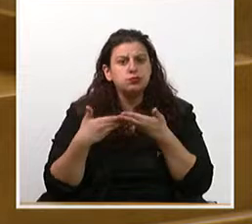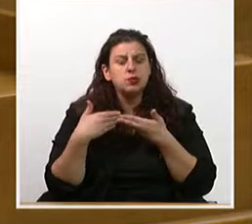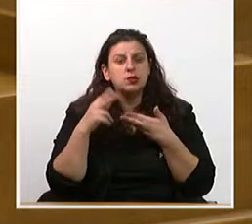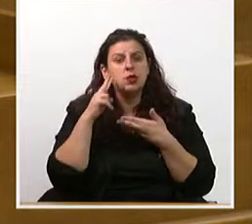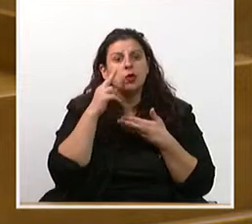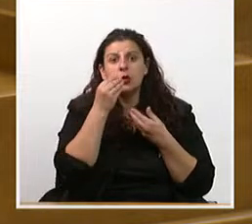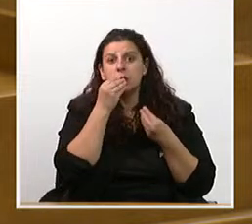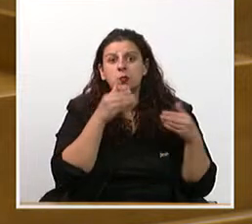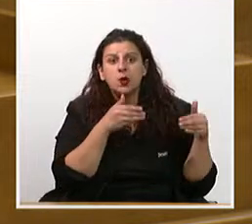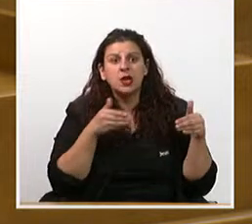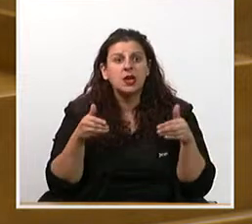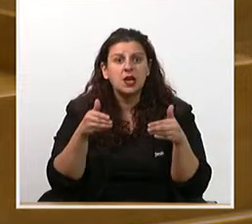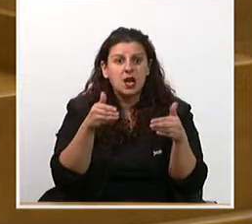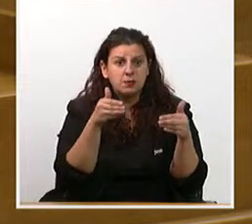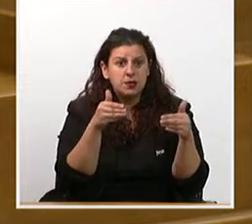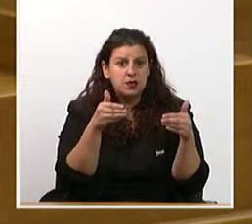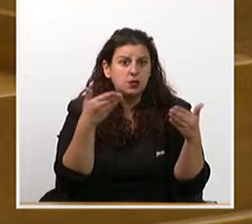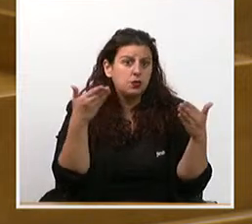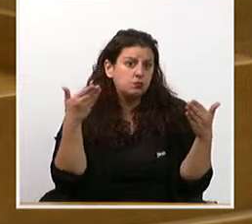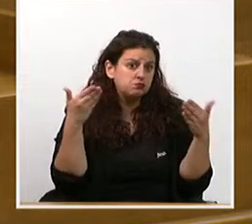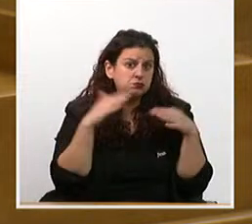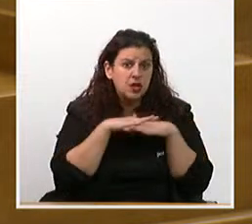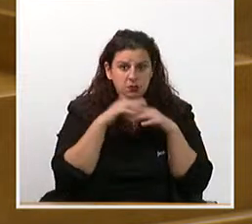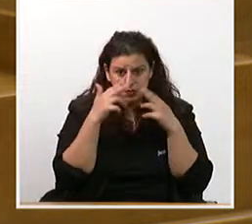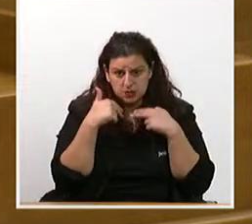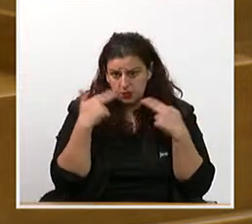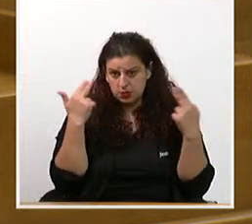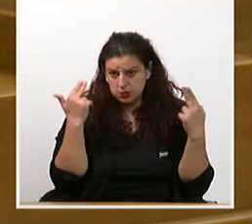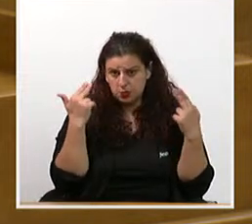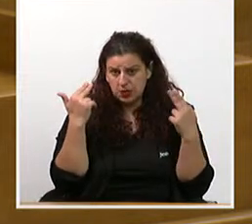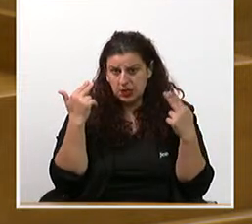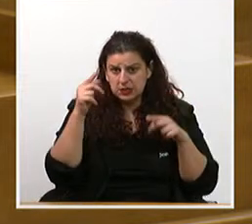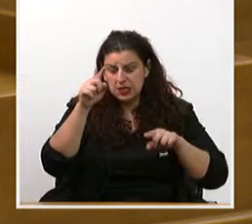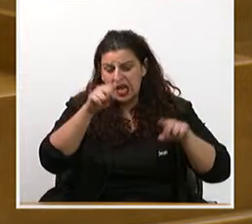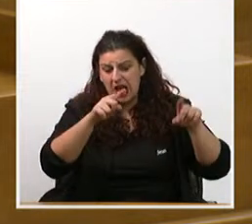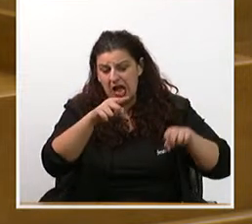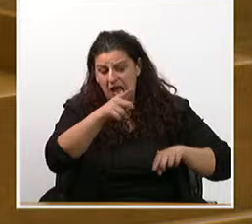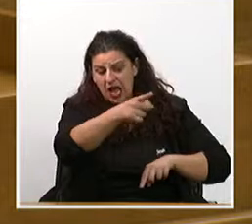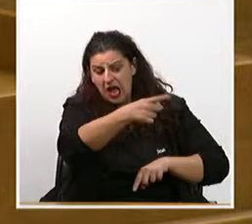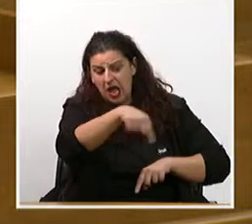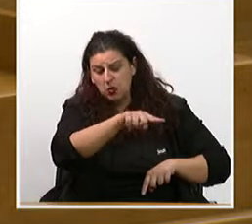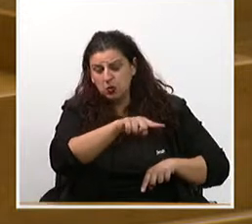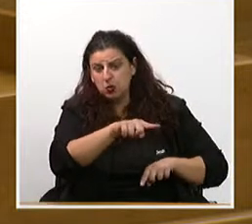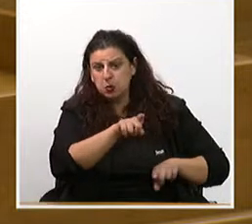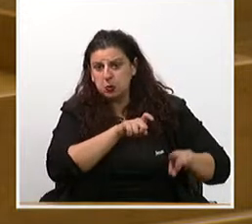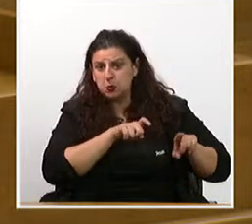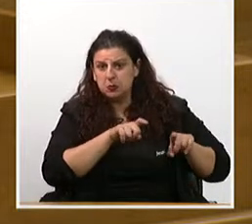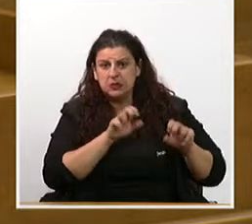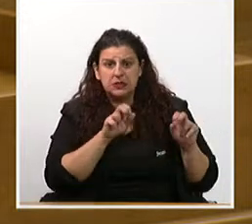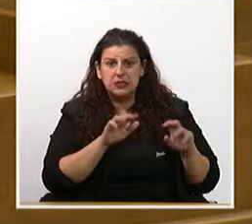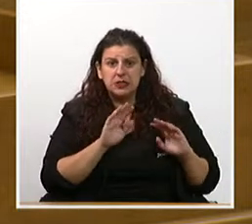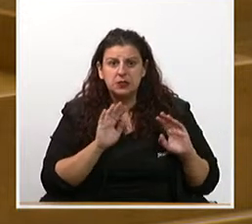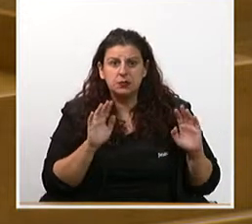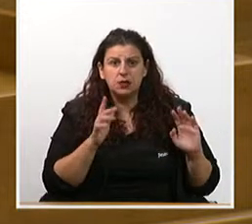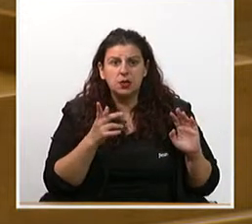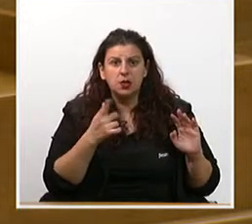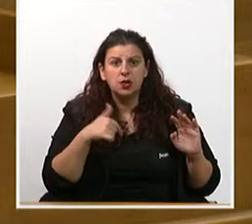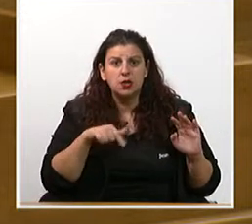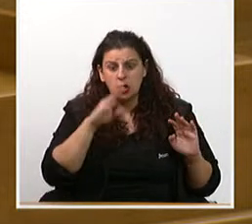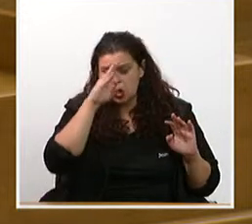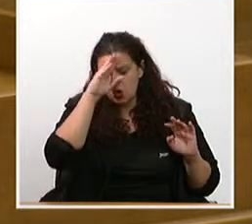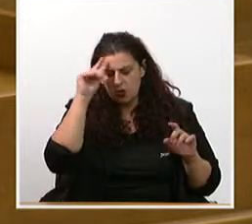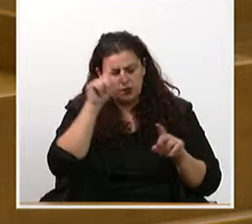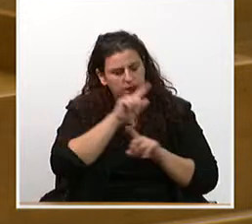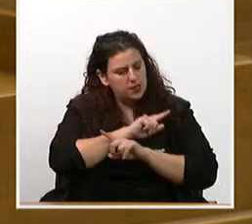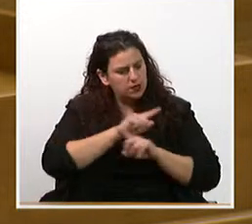buen camino al menos desde las administraciones algunos desgraciadamente ya no lo van a y nosotros no nos vamos a olvidar